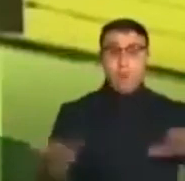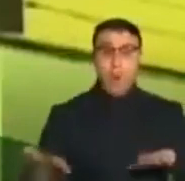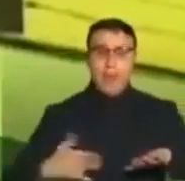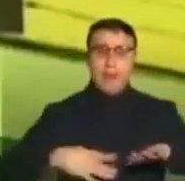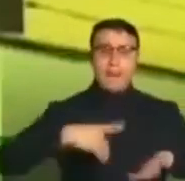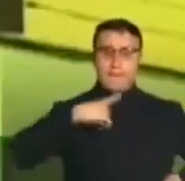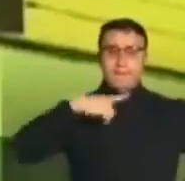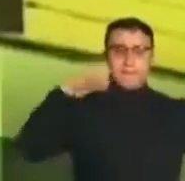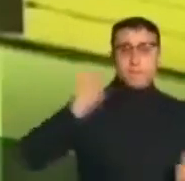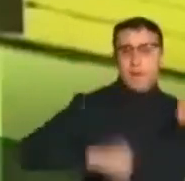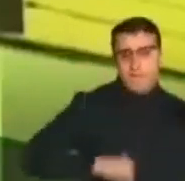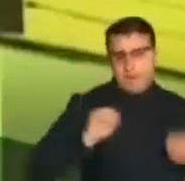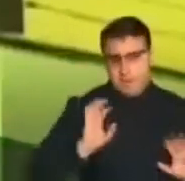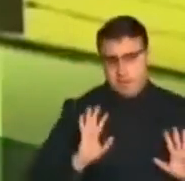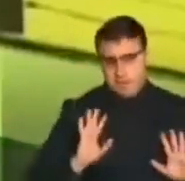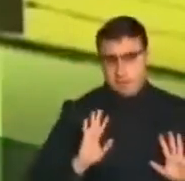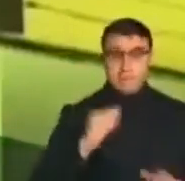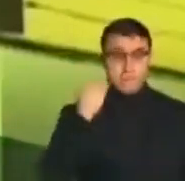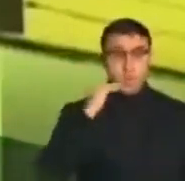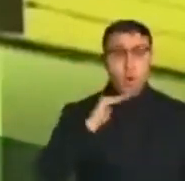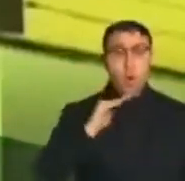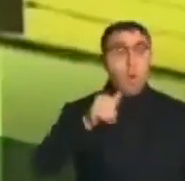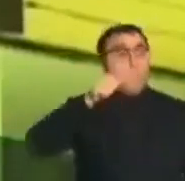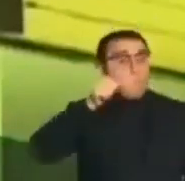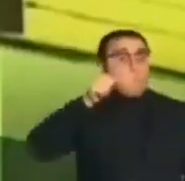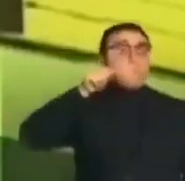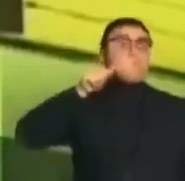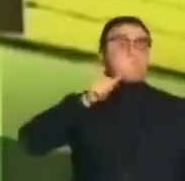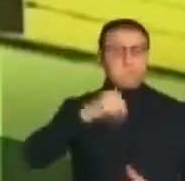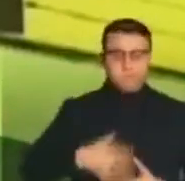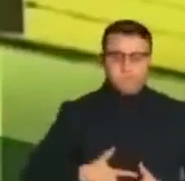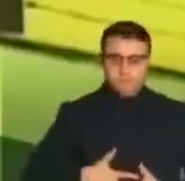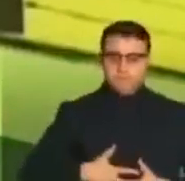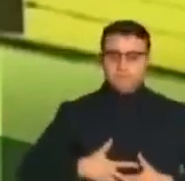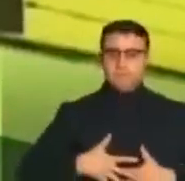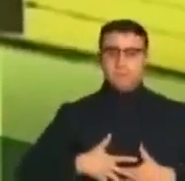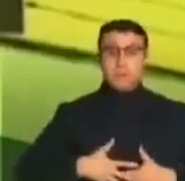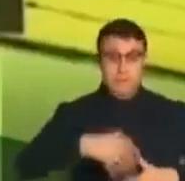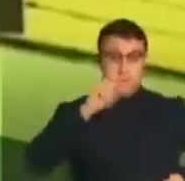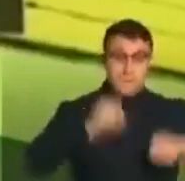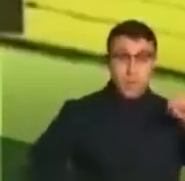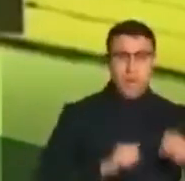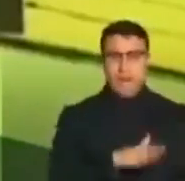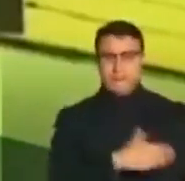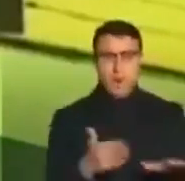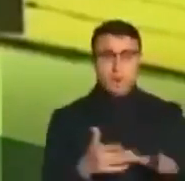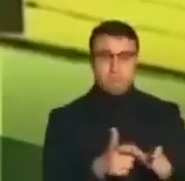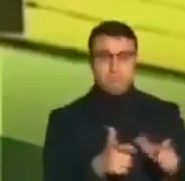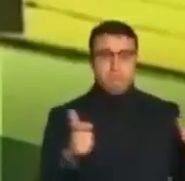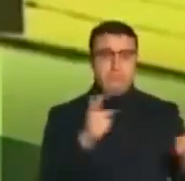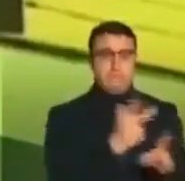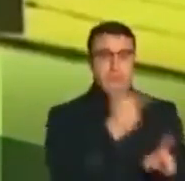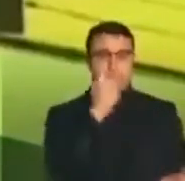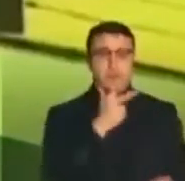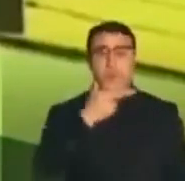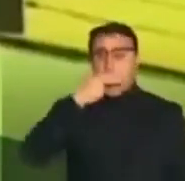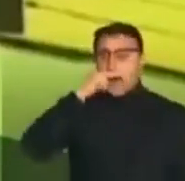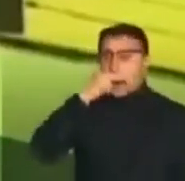cuando se embaraza, la probabilidad de morir de un niño menor de un año